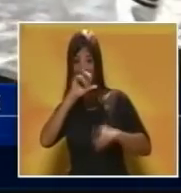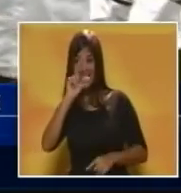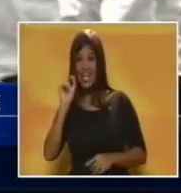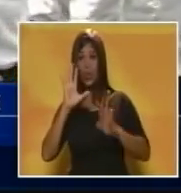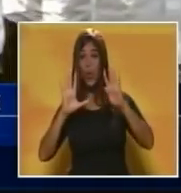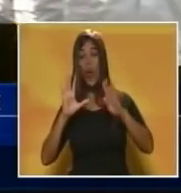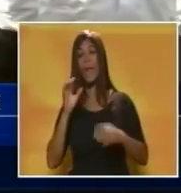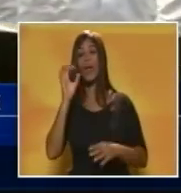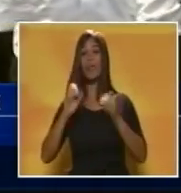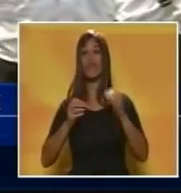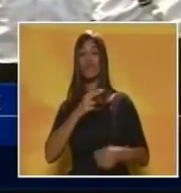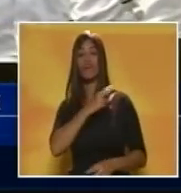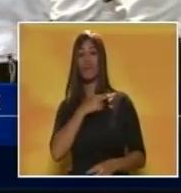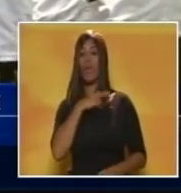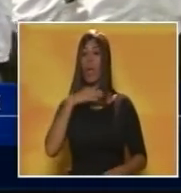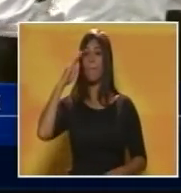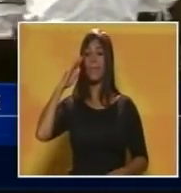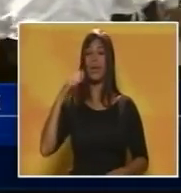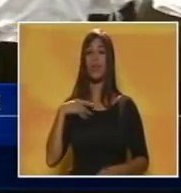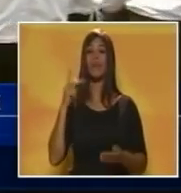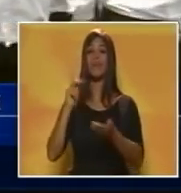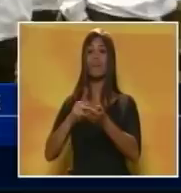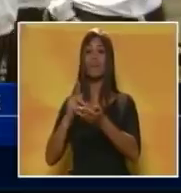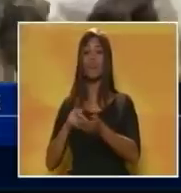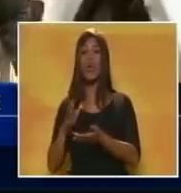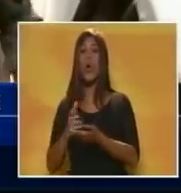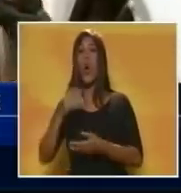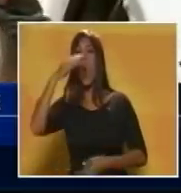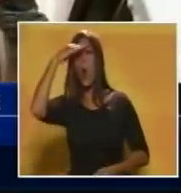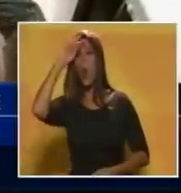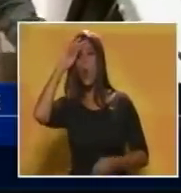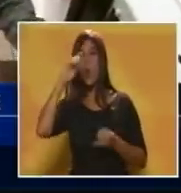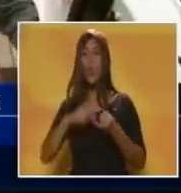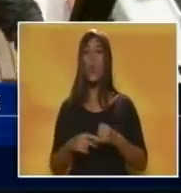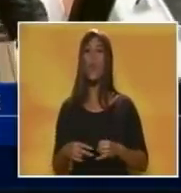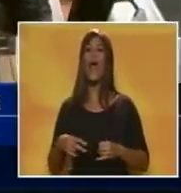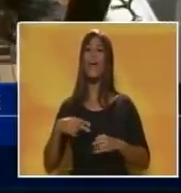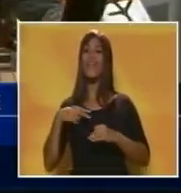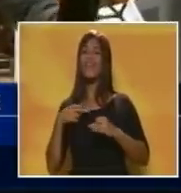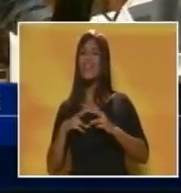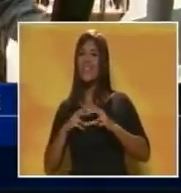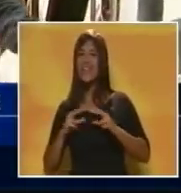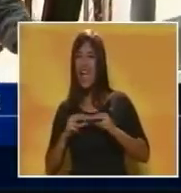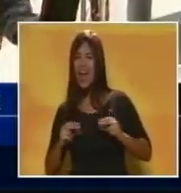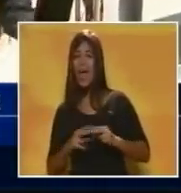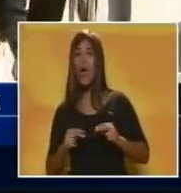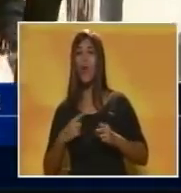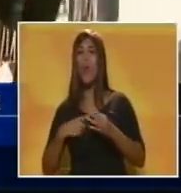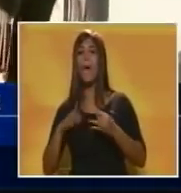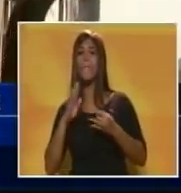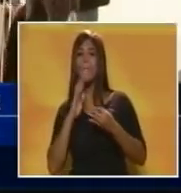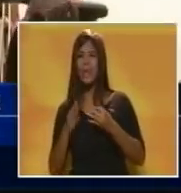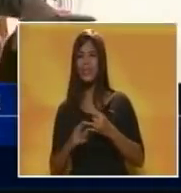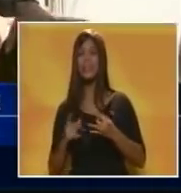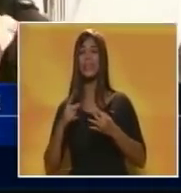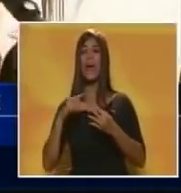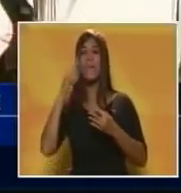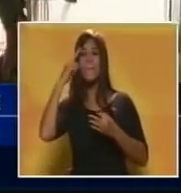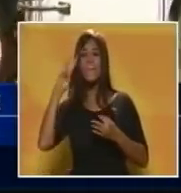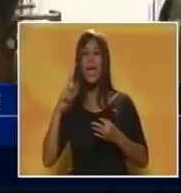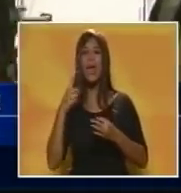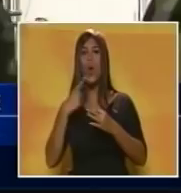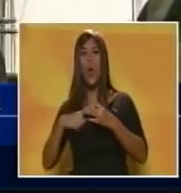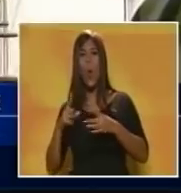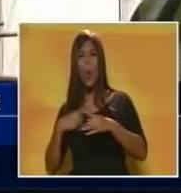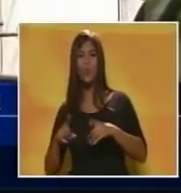4 meses y visitarán los puertos de Cuba, Nicaragua, Belice, México y San Vicente